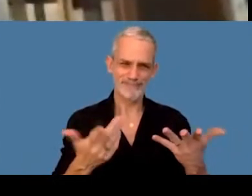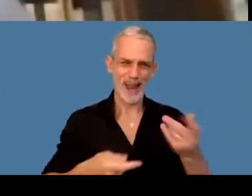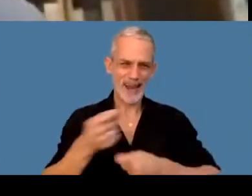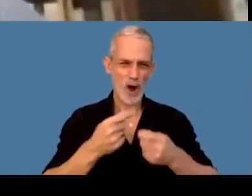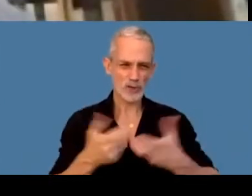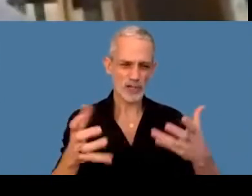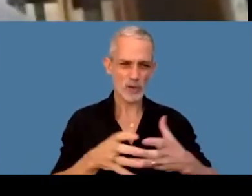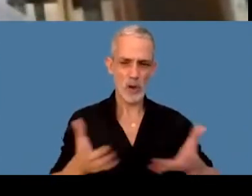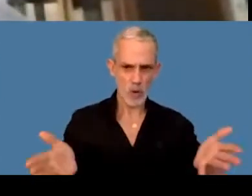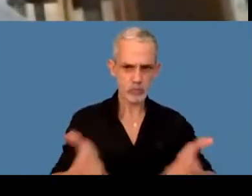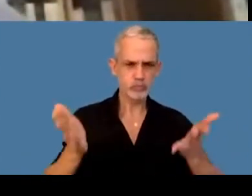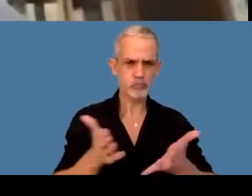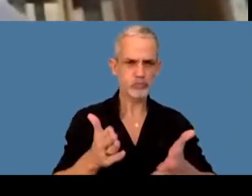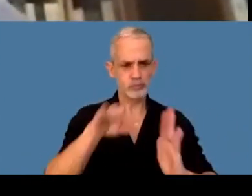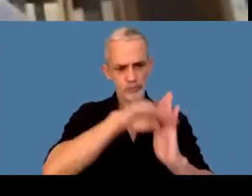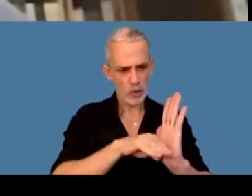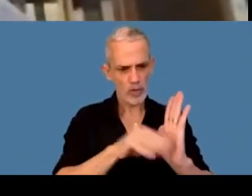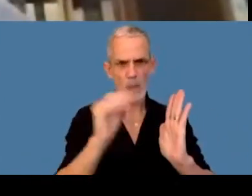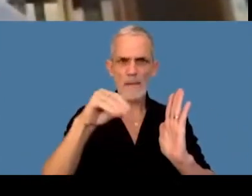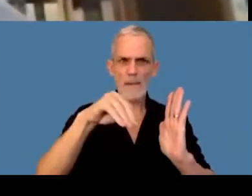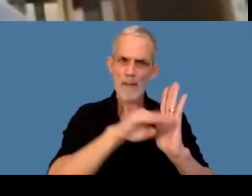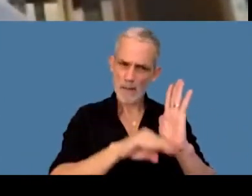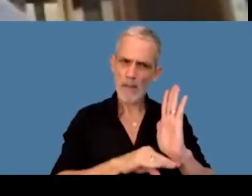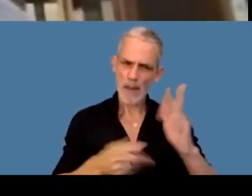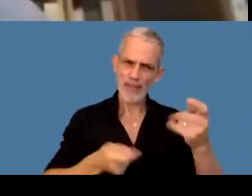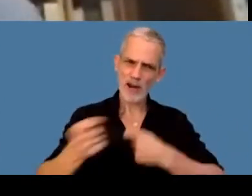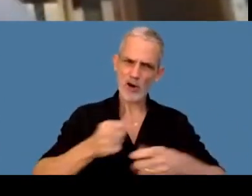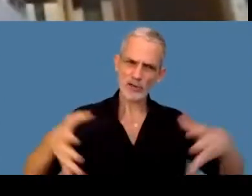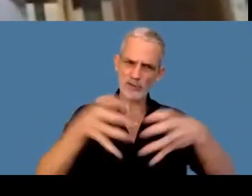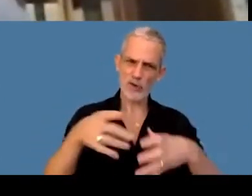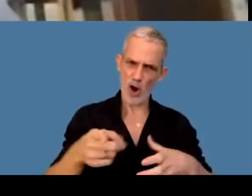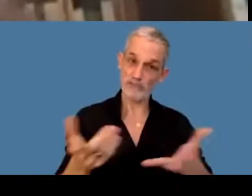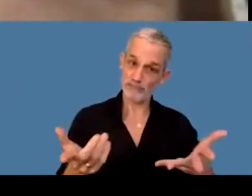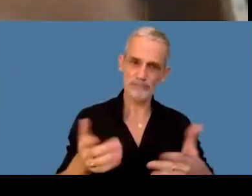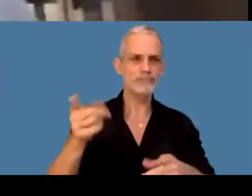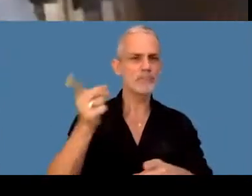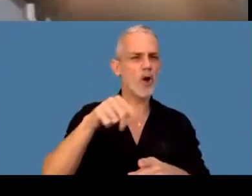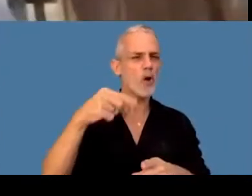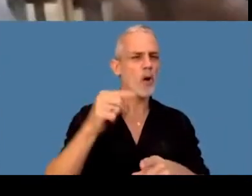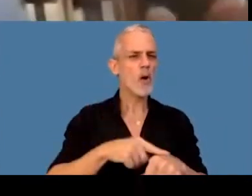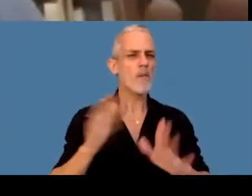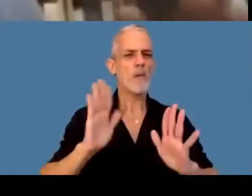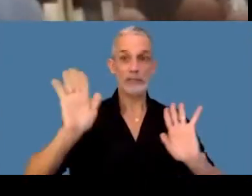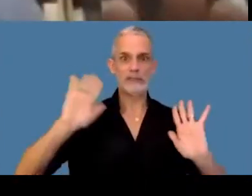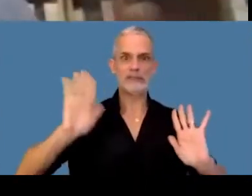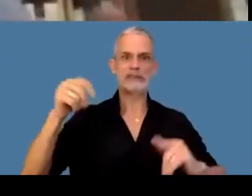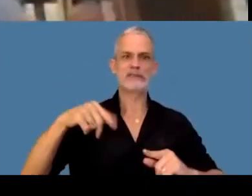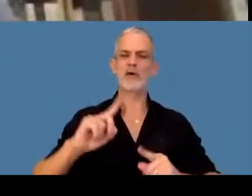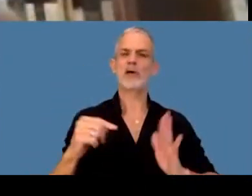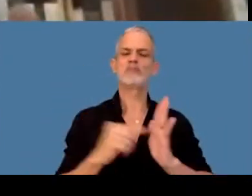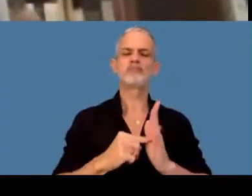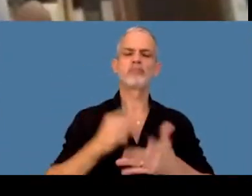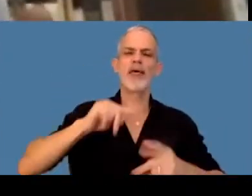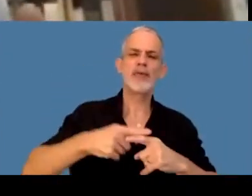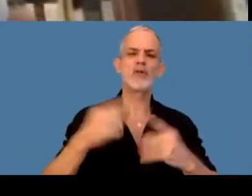promovieron la ampliación de contenidos de la negociación colectiva. En otro momento se dijo, ahora lo que se va a discutir es cómo mantener el